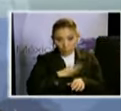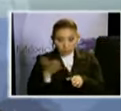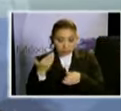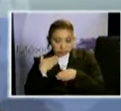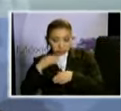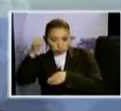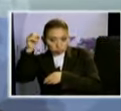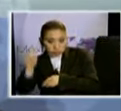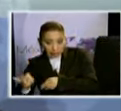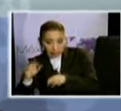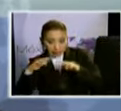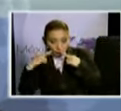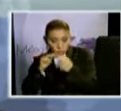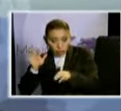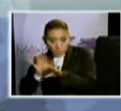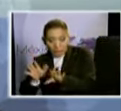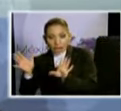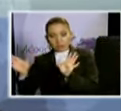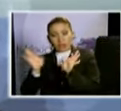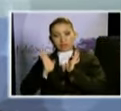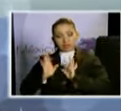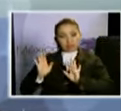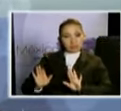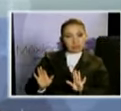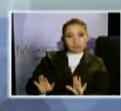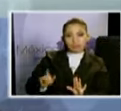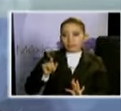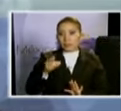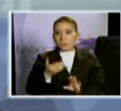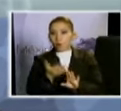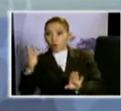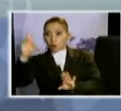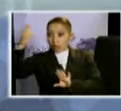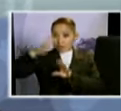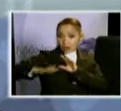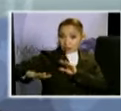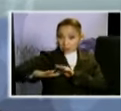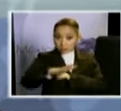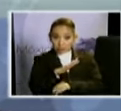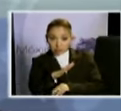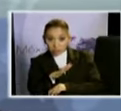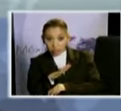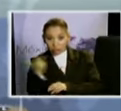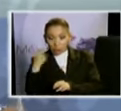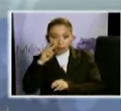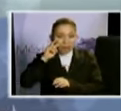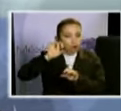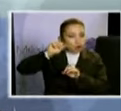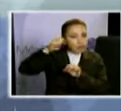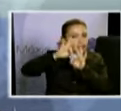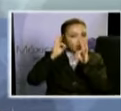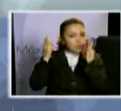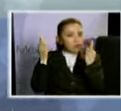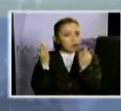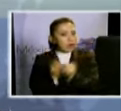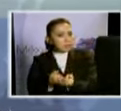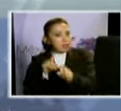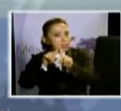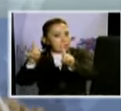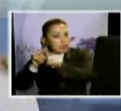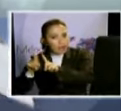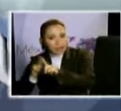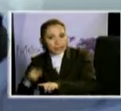de que esta convención sea más laxa para que no sea tan universal, es decir, que explore modelos muy